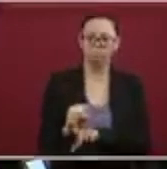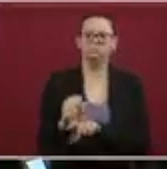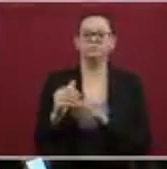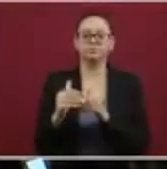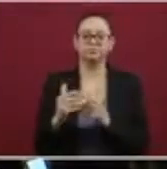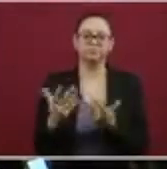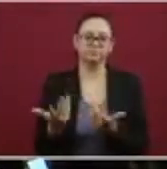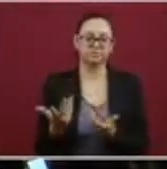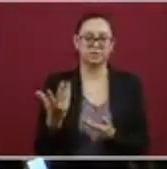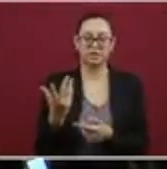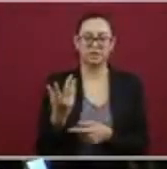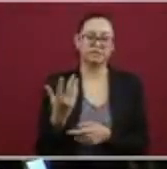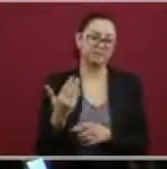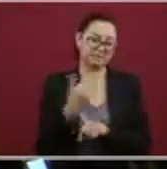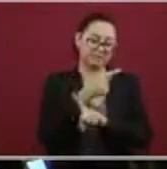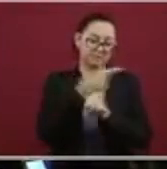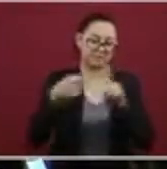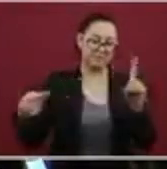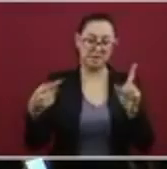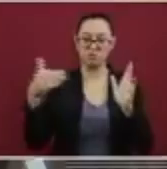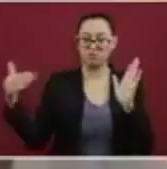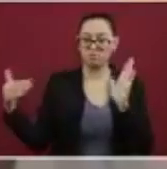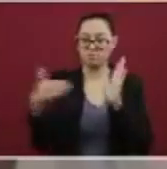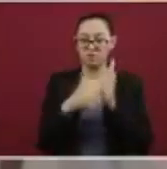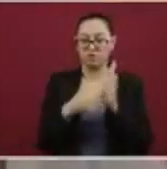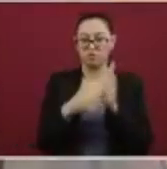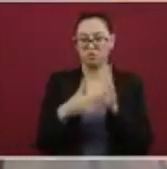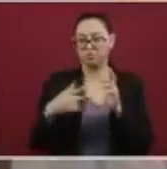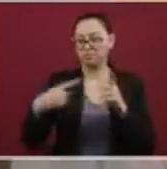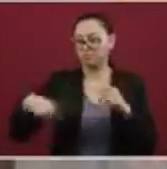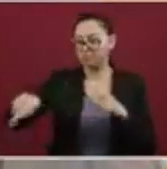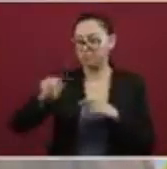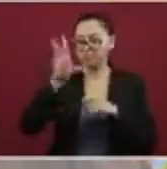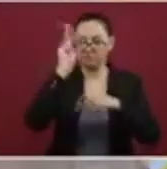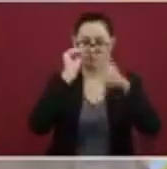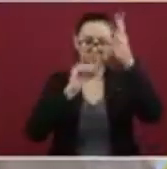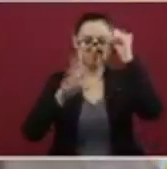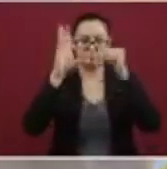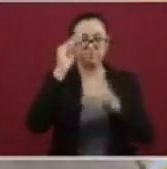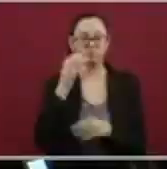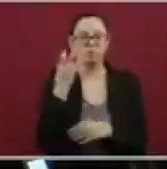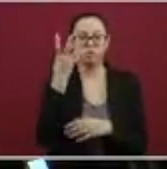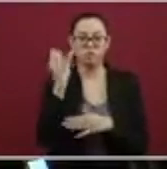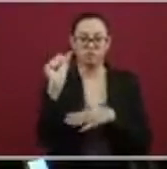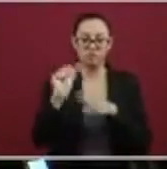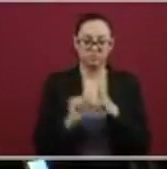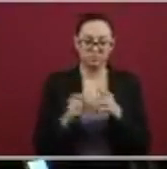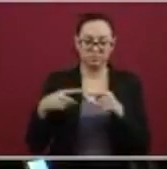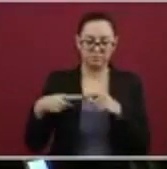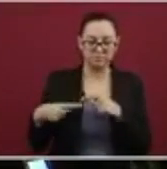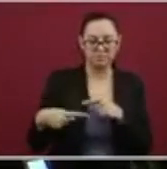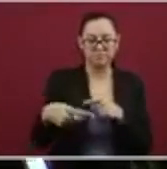el 500,000 de aprendices a 4 meses de haber iniciado. Adelante.